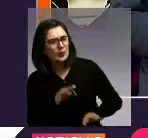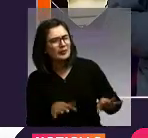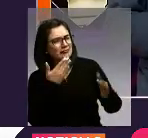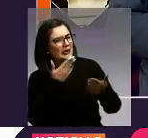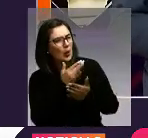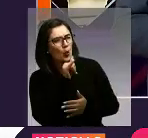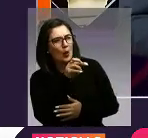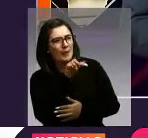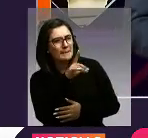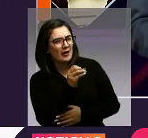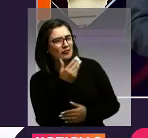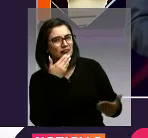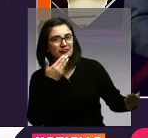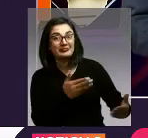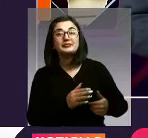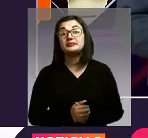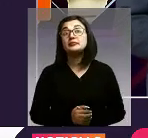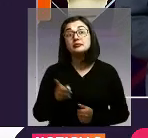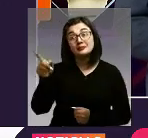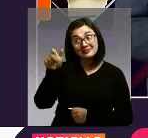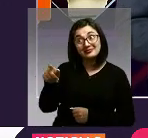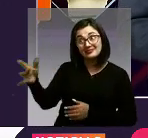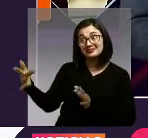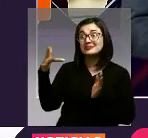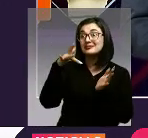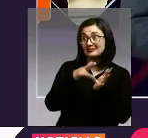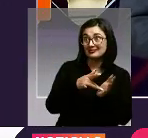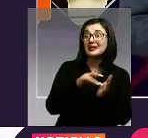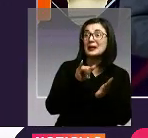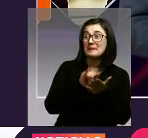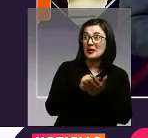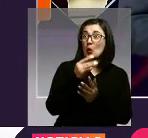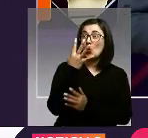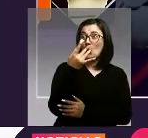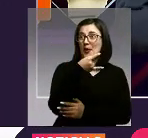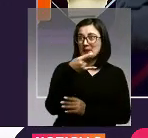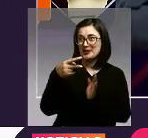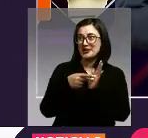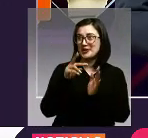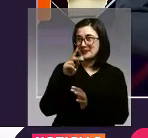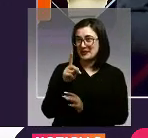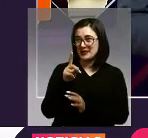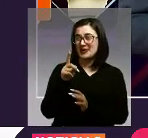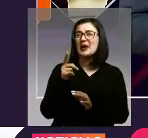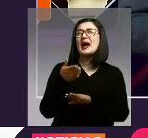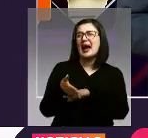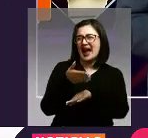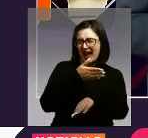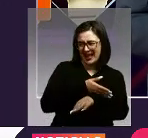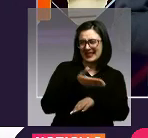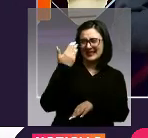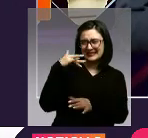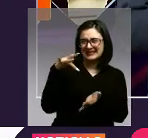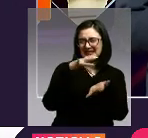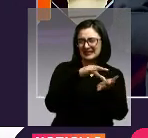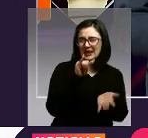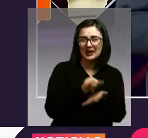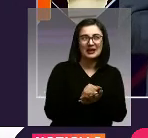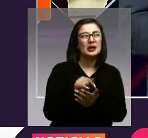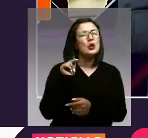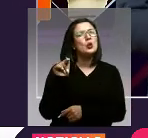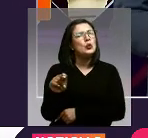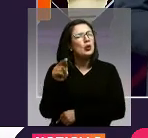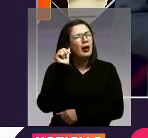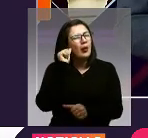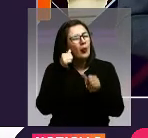y también hay que decir que usted estuvo presente ese 4 de marzo del 2001. ¿Con qué recuerdo se quedó principalmente de lo que usted pudo